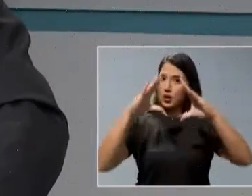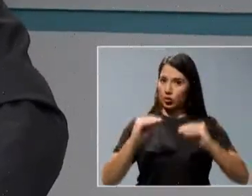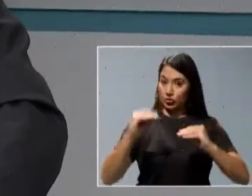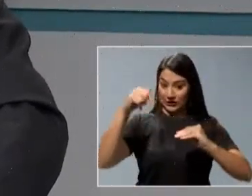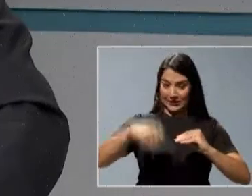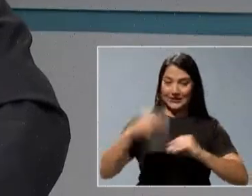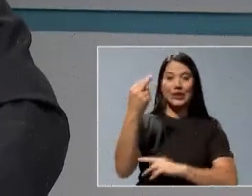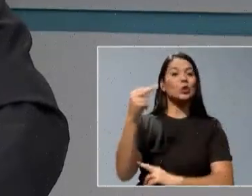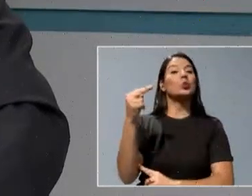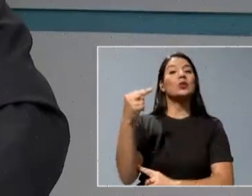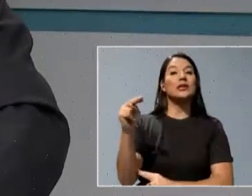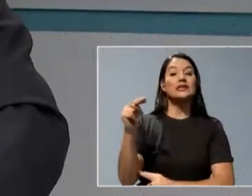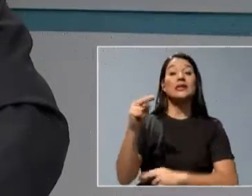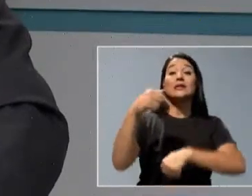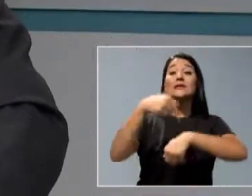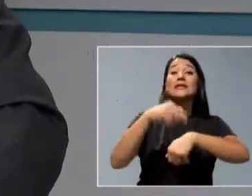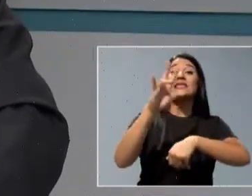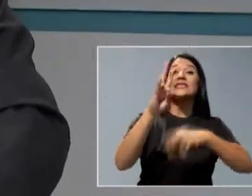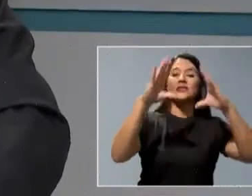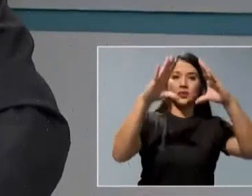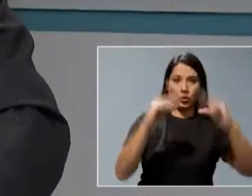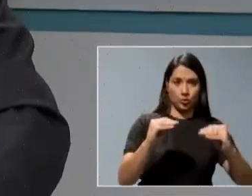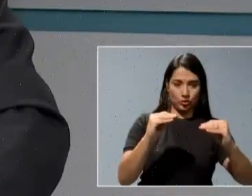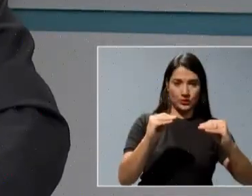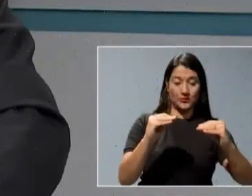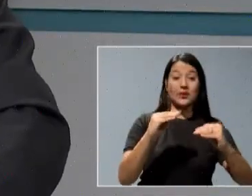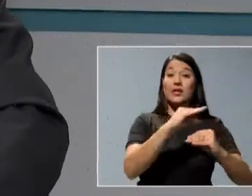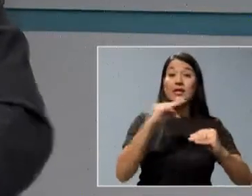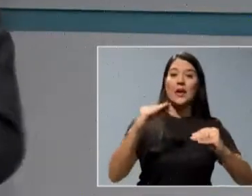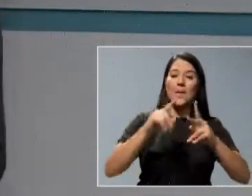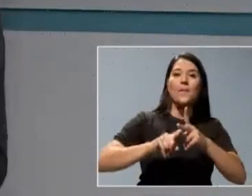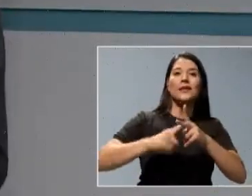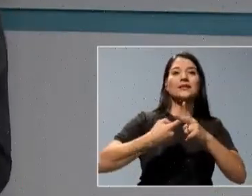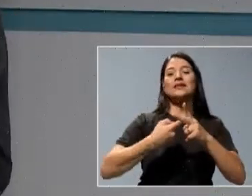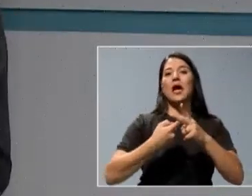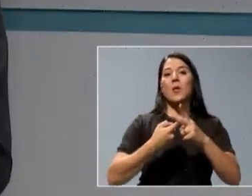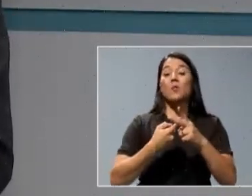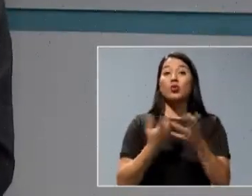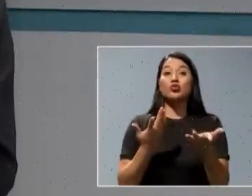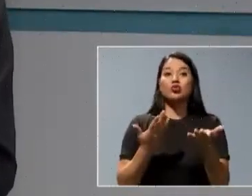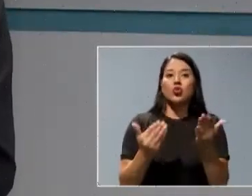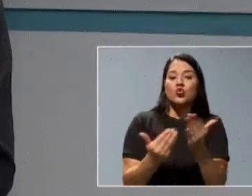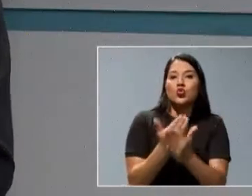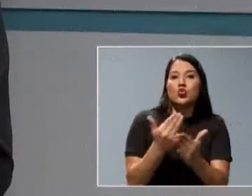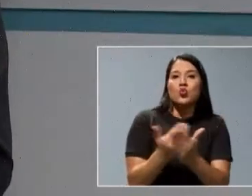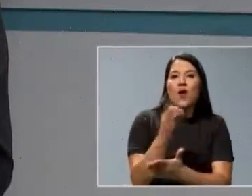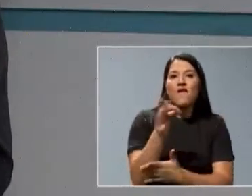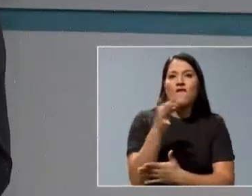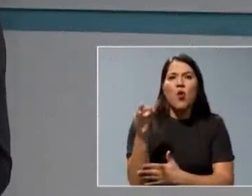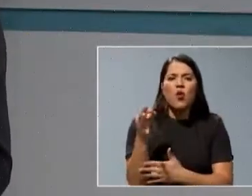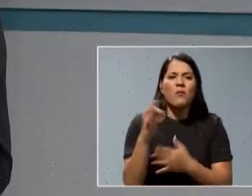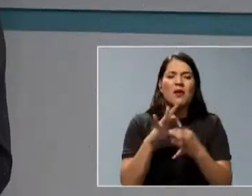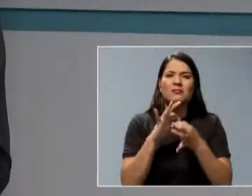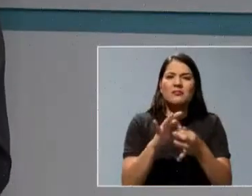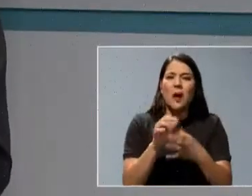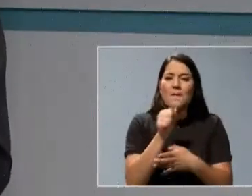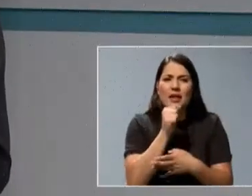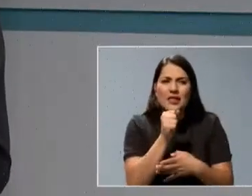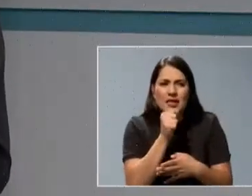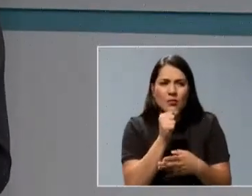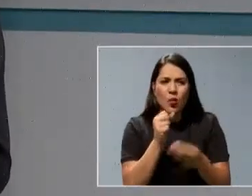noticiero estelar a las 7 p.m., de donde lanzamos una fuerte apuesta por el periodismo de investigación y de